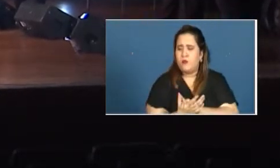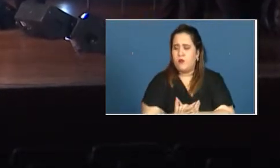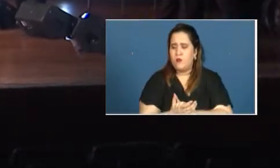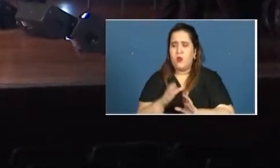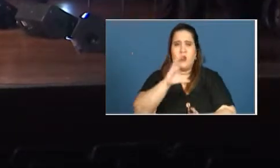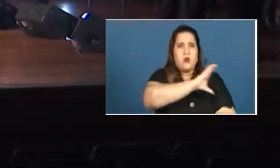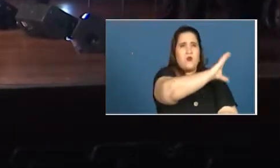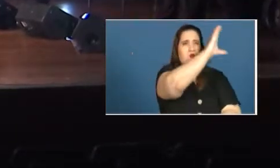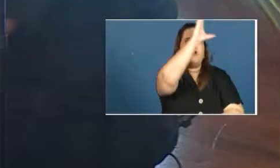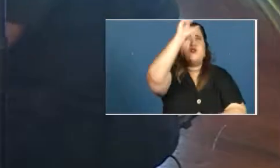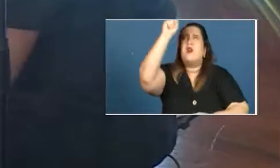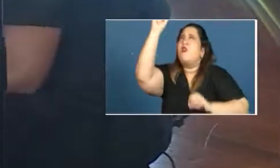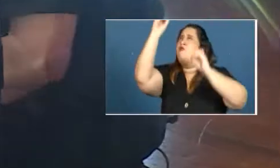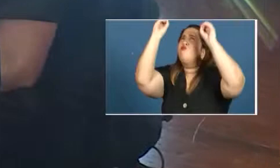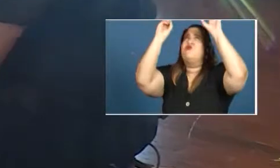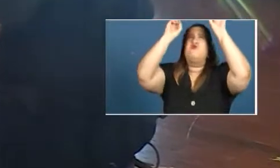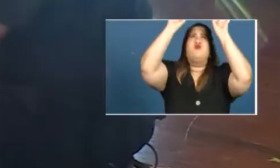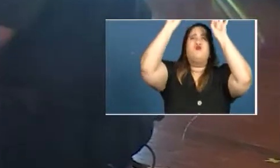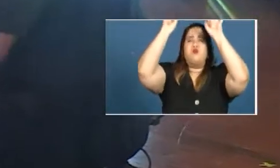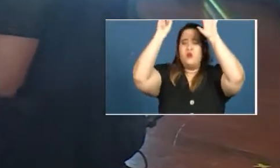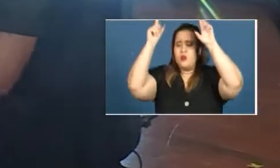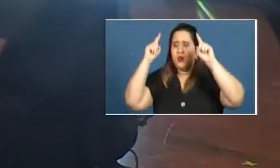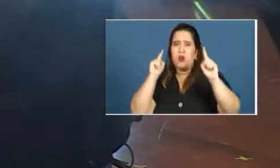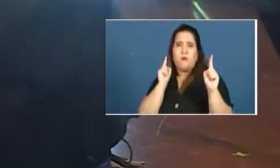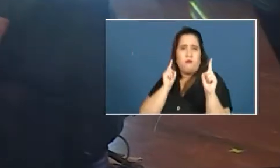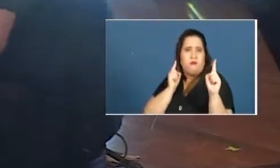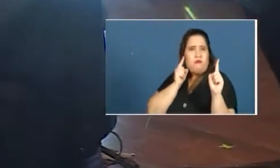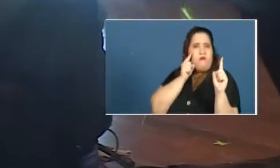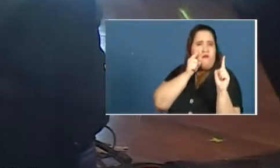Cupido sugiriéndome que me acercaré a ti.